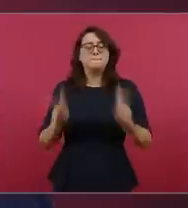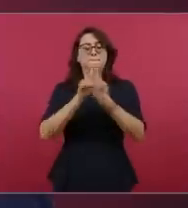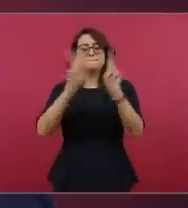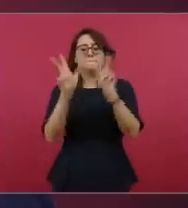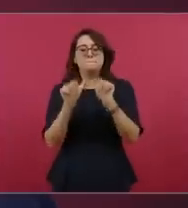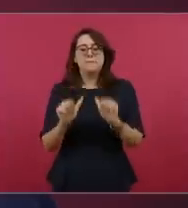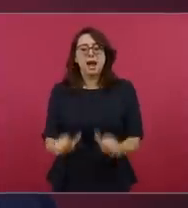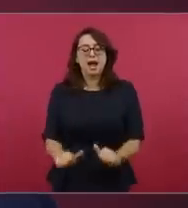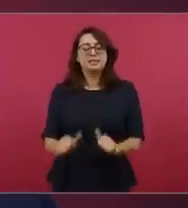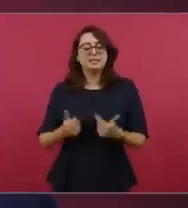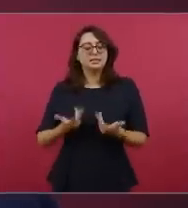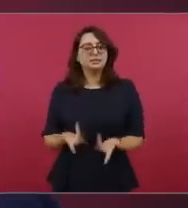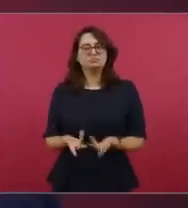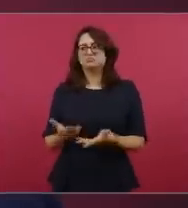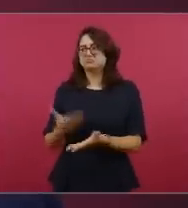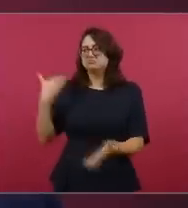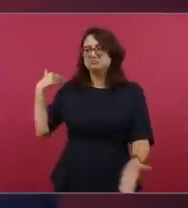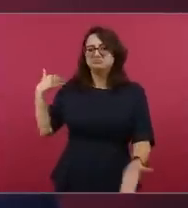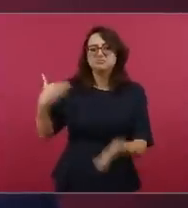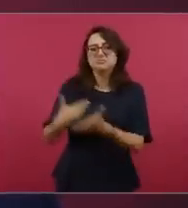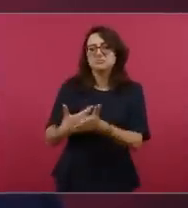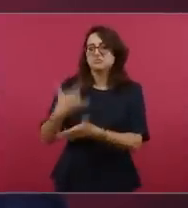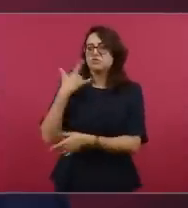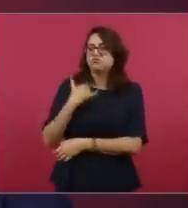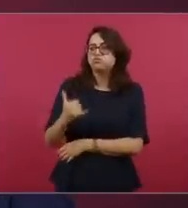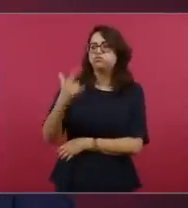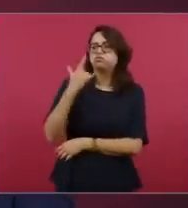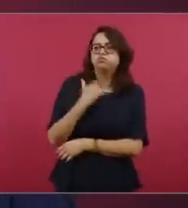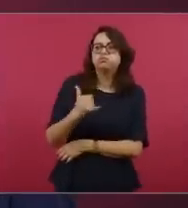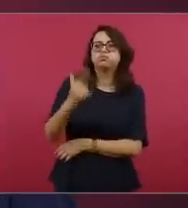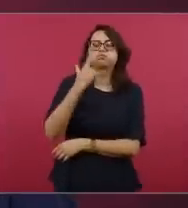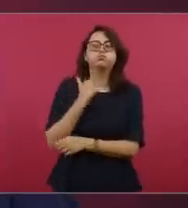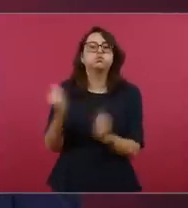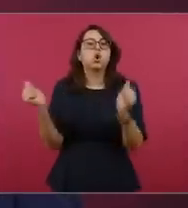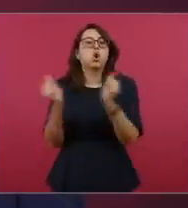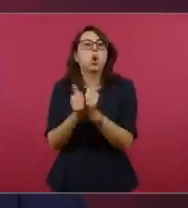y también somos partidarios del Amor al prójimo